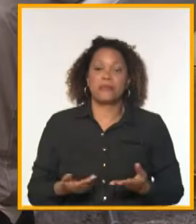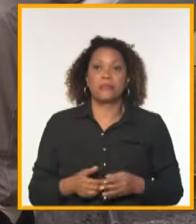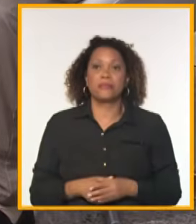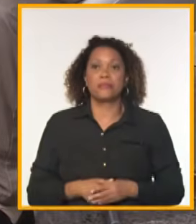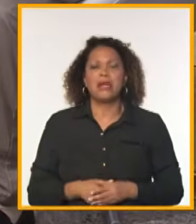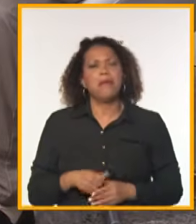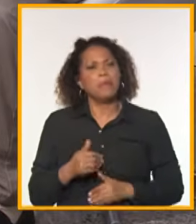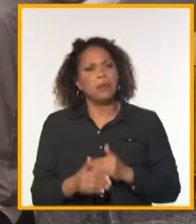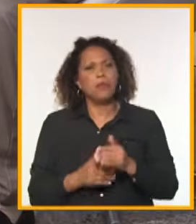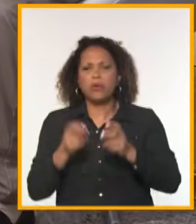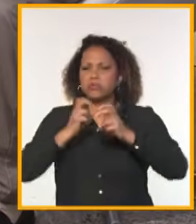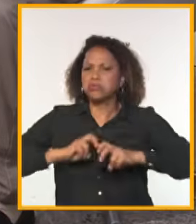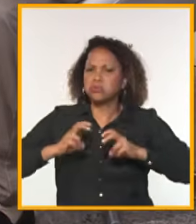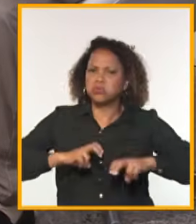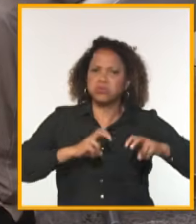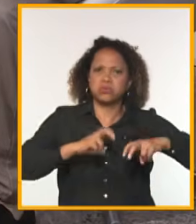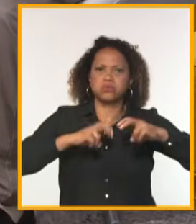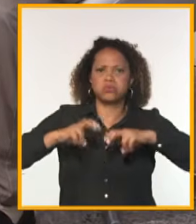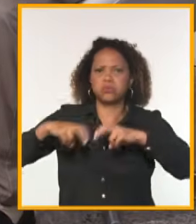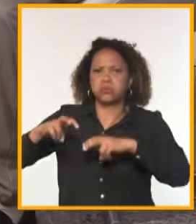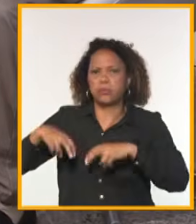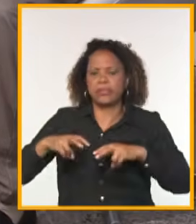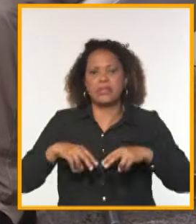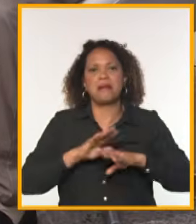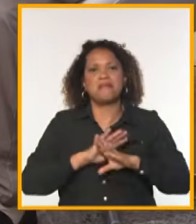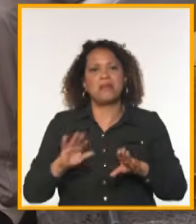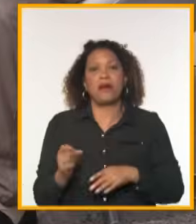avanzó. Nosotros logramos